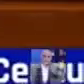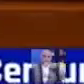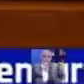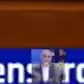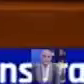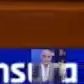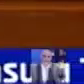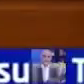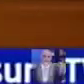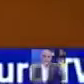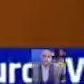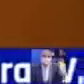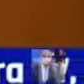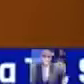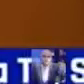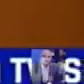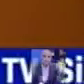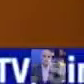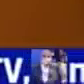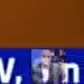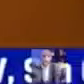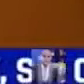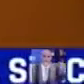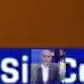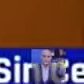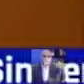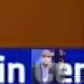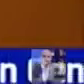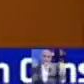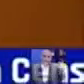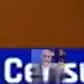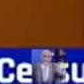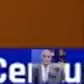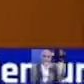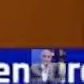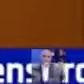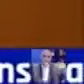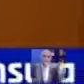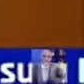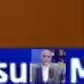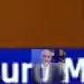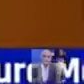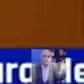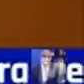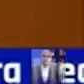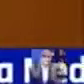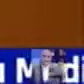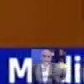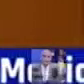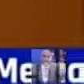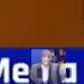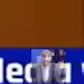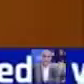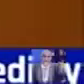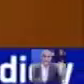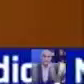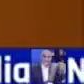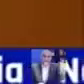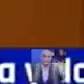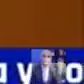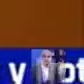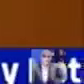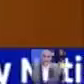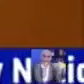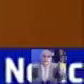órganos que hacemos las limitaciones a ese derecho a la información o a esa máxima